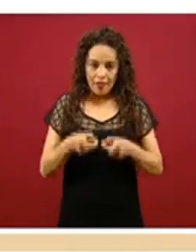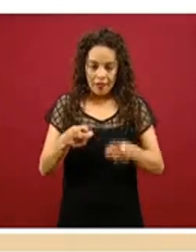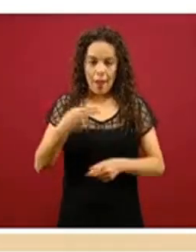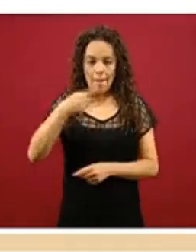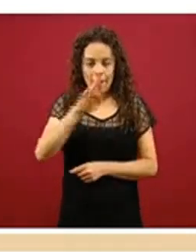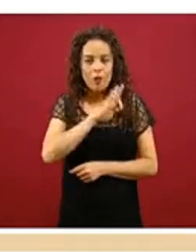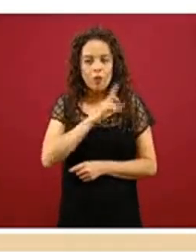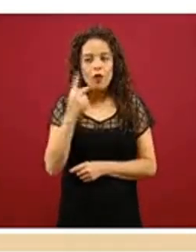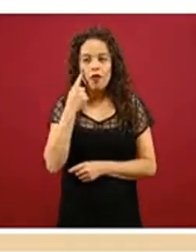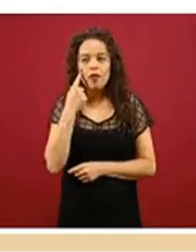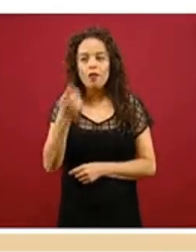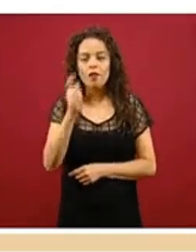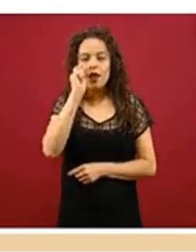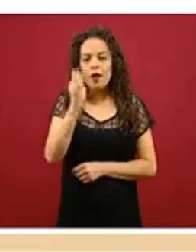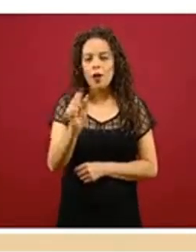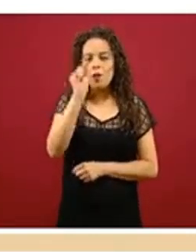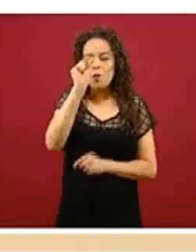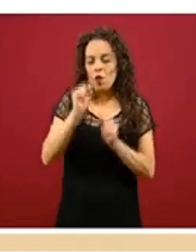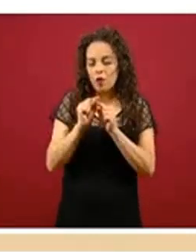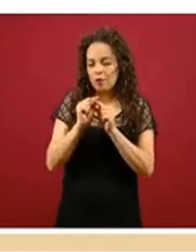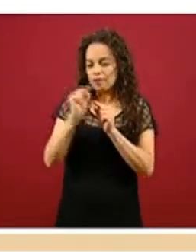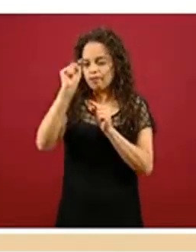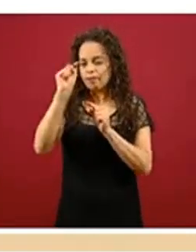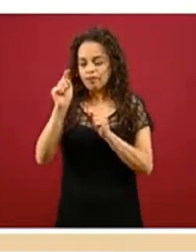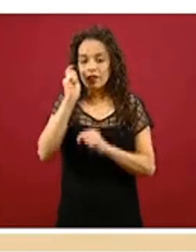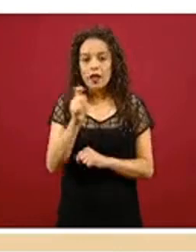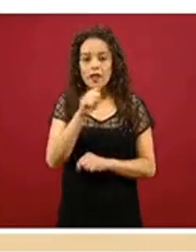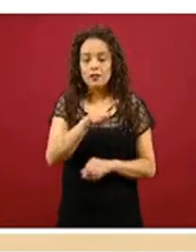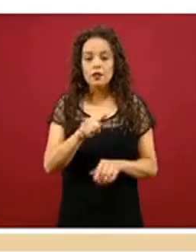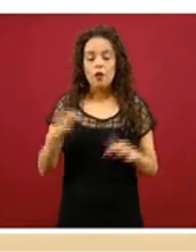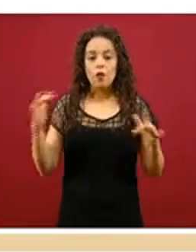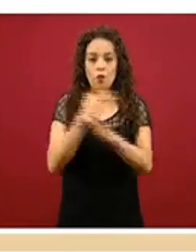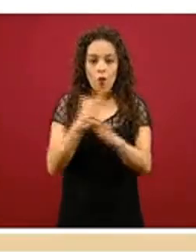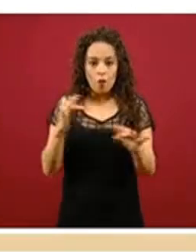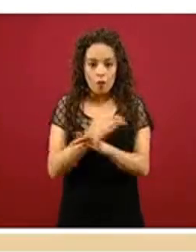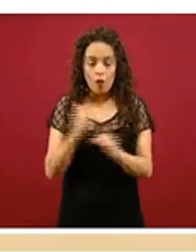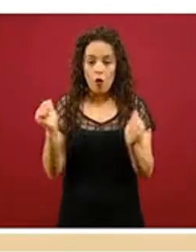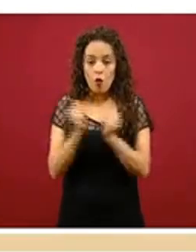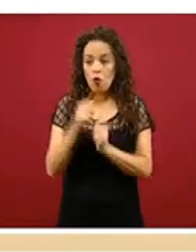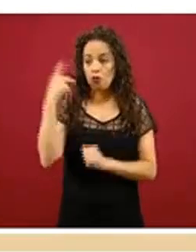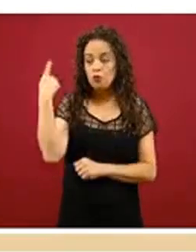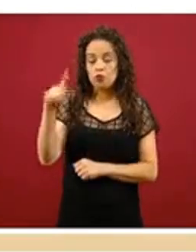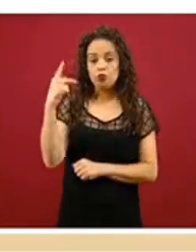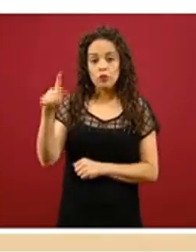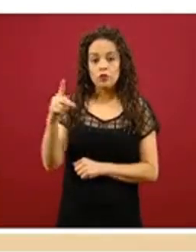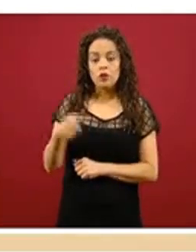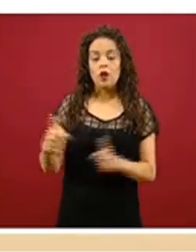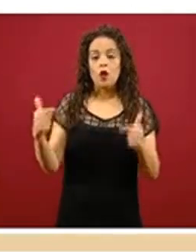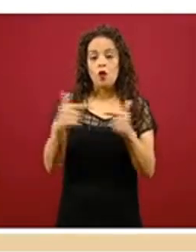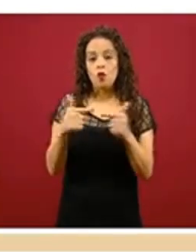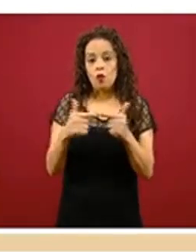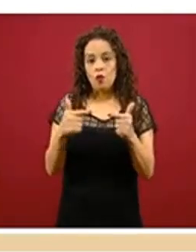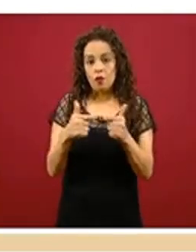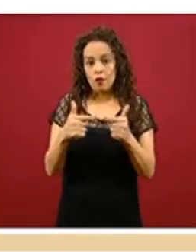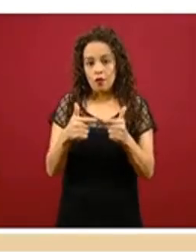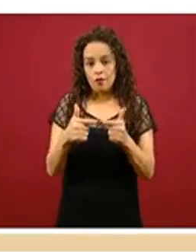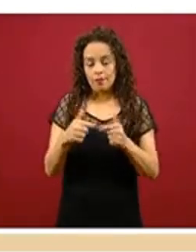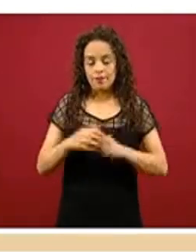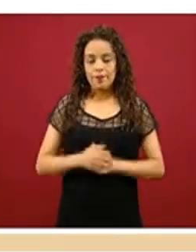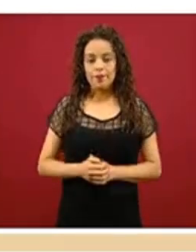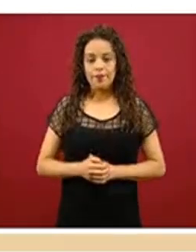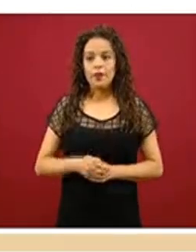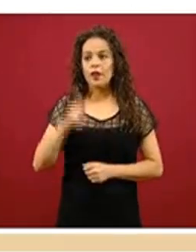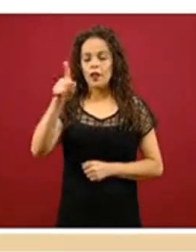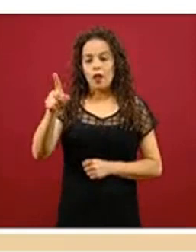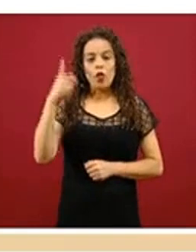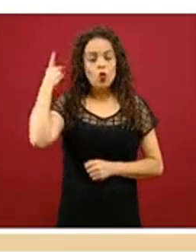pequeño pico en el movimiento poblacional de acuerdo a los datos de Google. El estado de Durango con